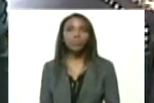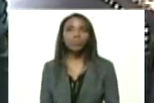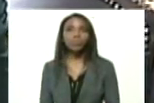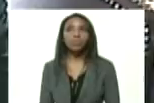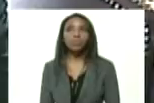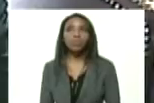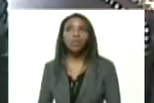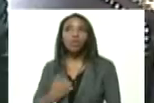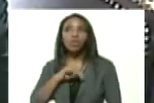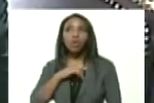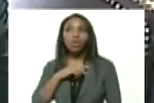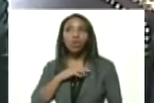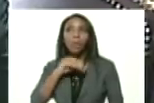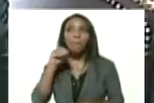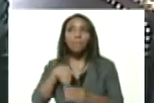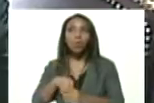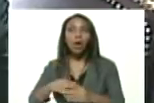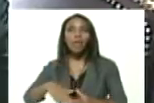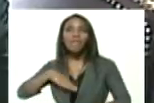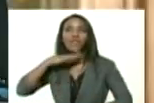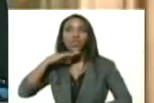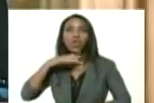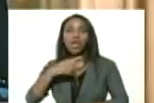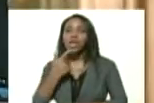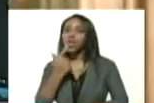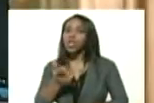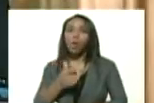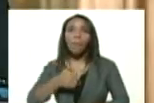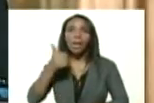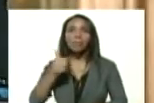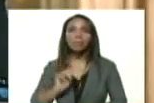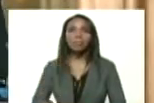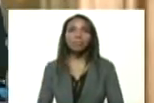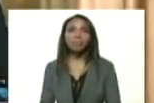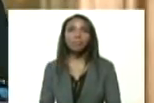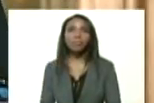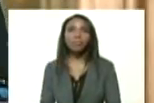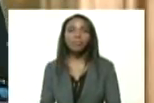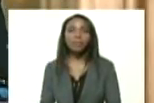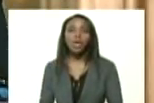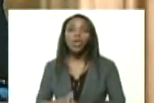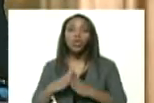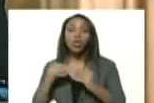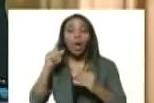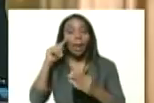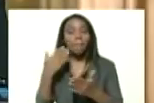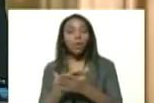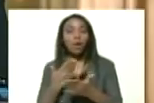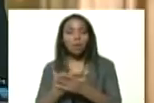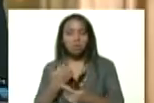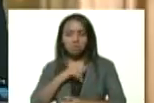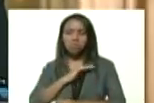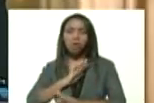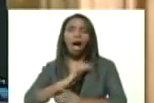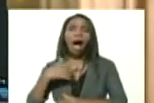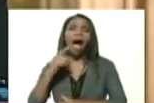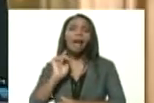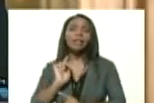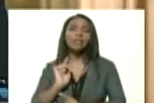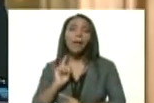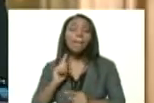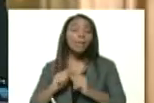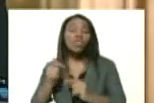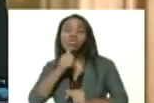los teníamos infiltrados hasta los tequeteques y no digo más teníamos todas las pruebas quienes eran